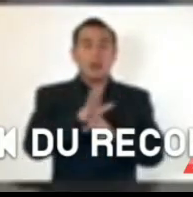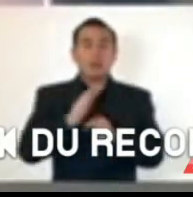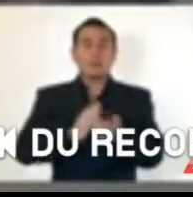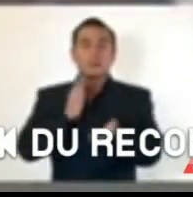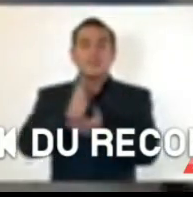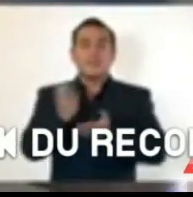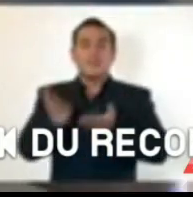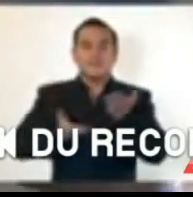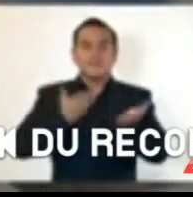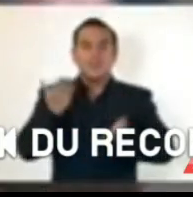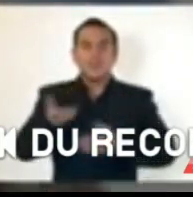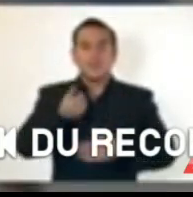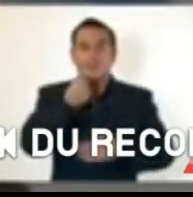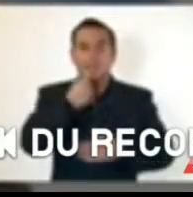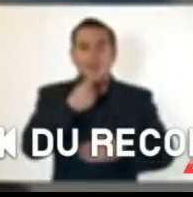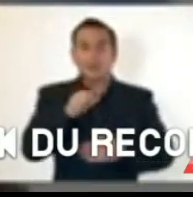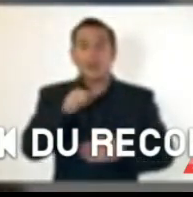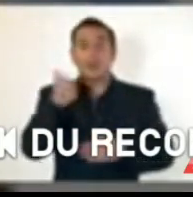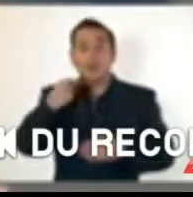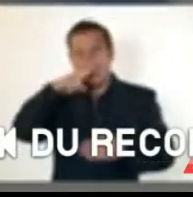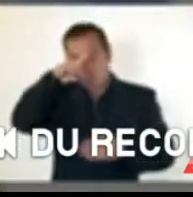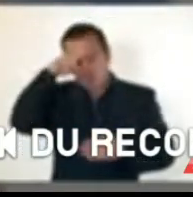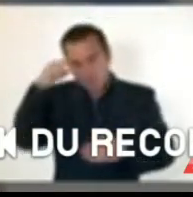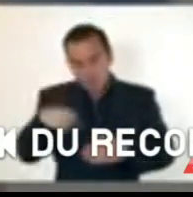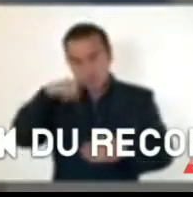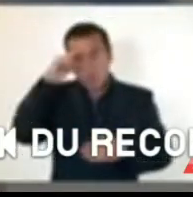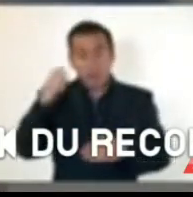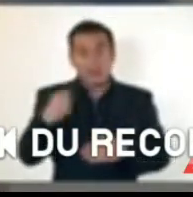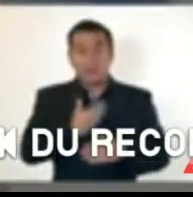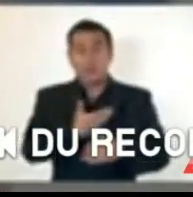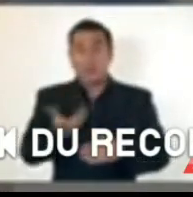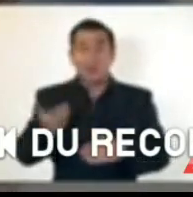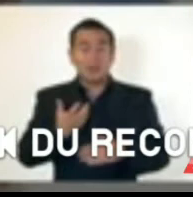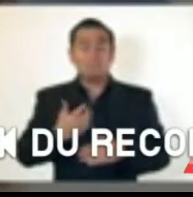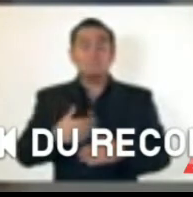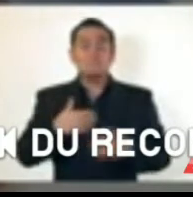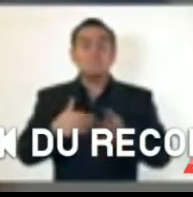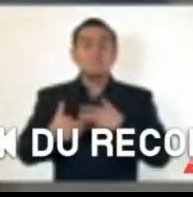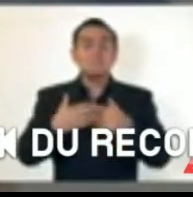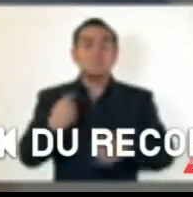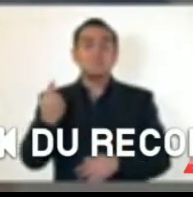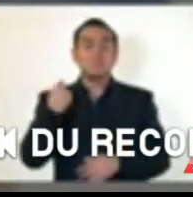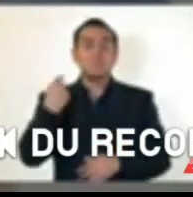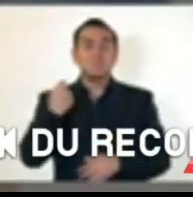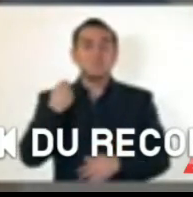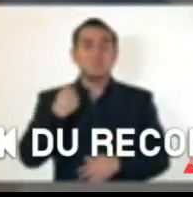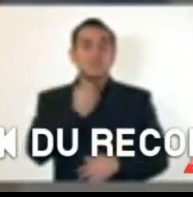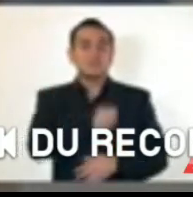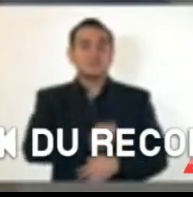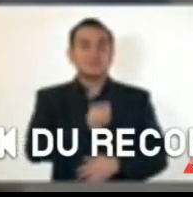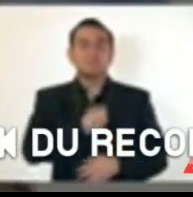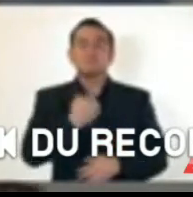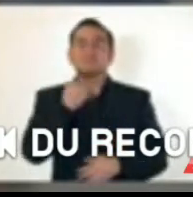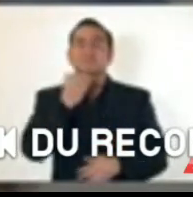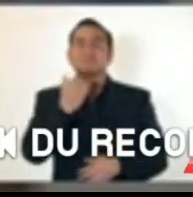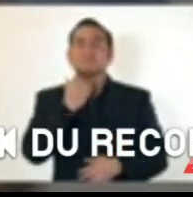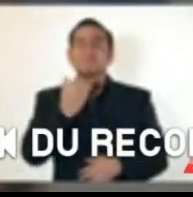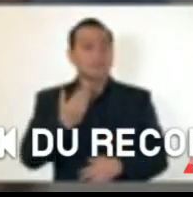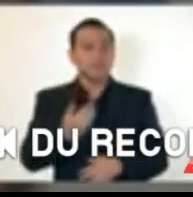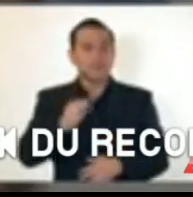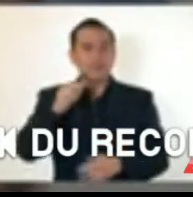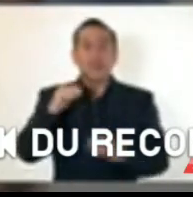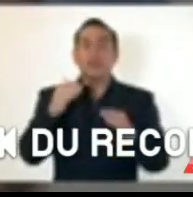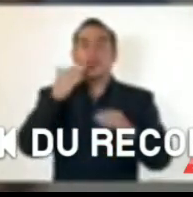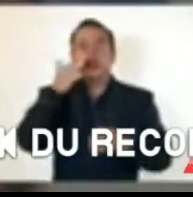van al supermercado, algunos van a trabajar. Es decir, no le tienen amor a la vida. Después vamos a estar como en Ecuador, donde está la gente llorando y dice,